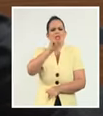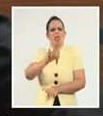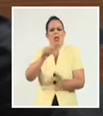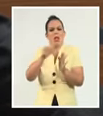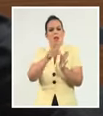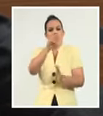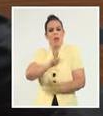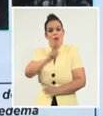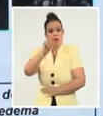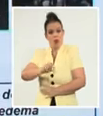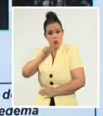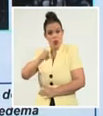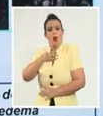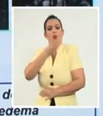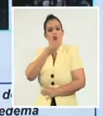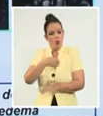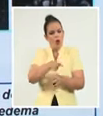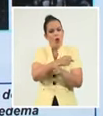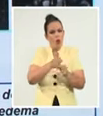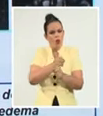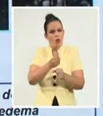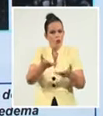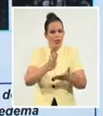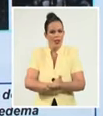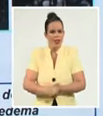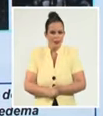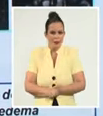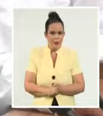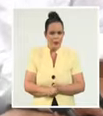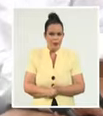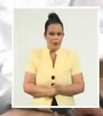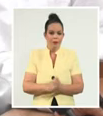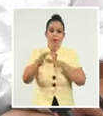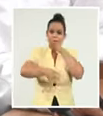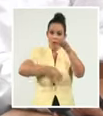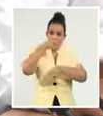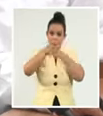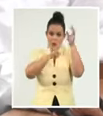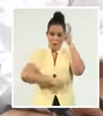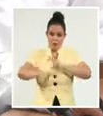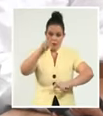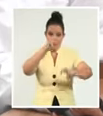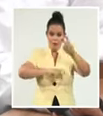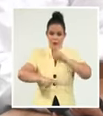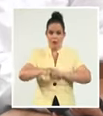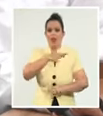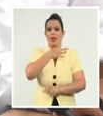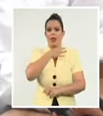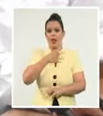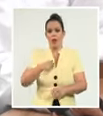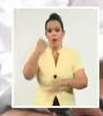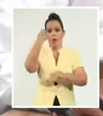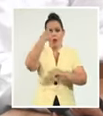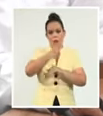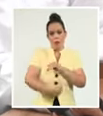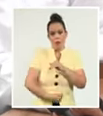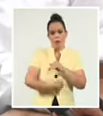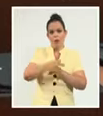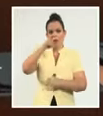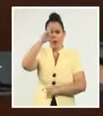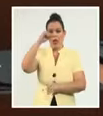cubanos pudieran tratarse. Explicaron los líderes de la investigación realizada en los hospitales Hermanos Omejeiras y el Clínico Quirúrgico 10 de